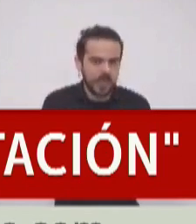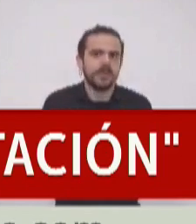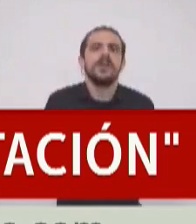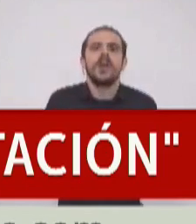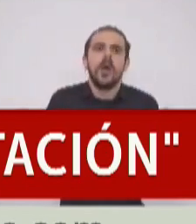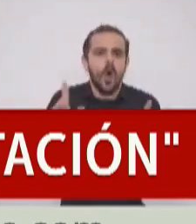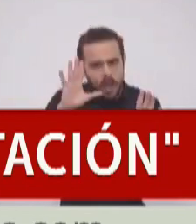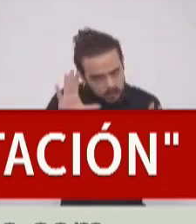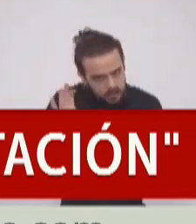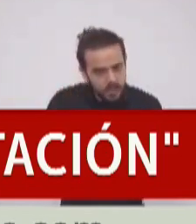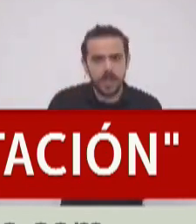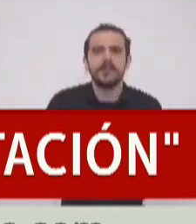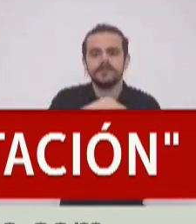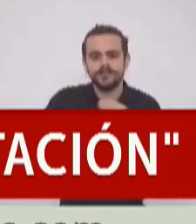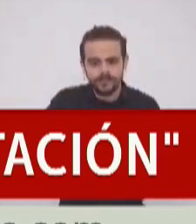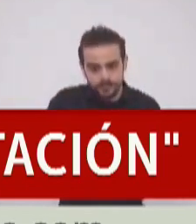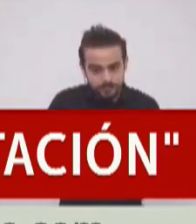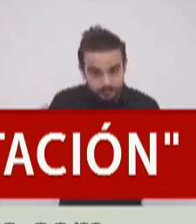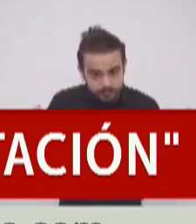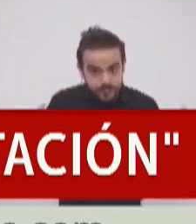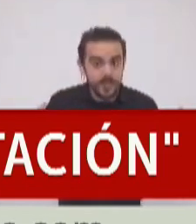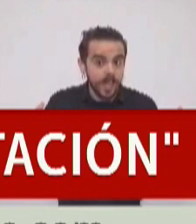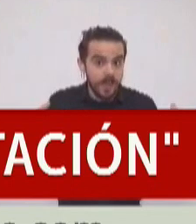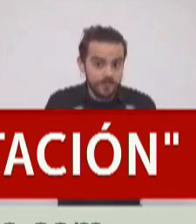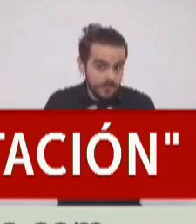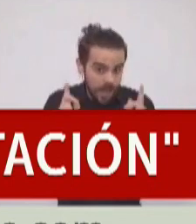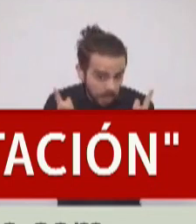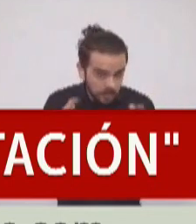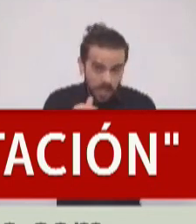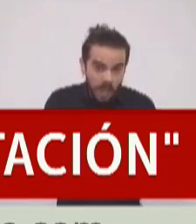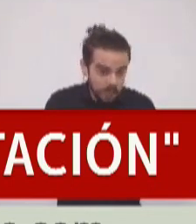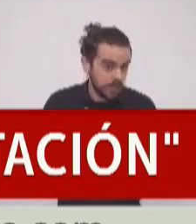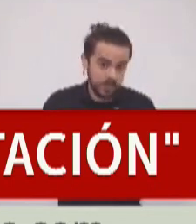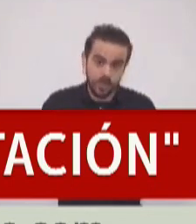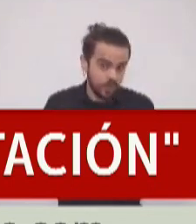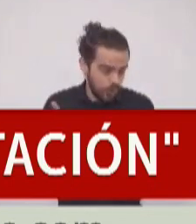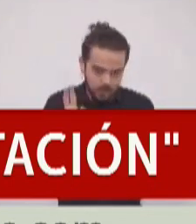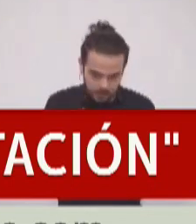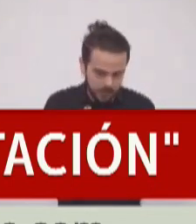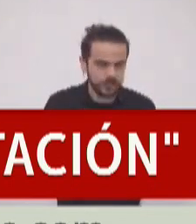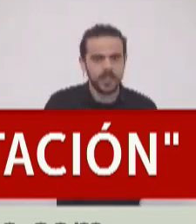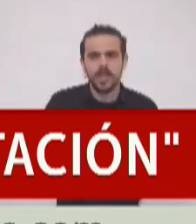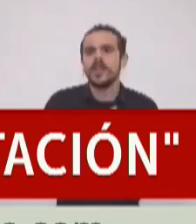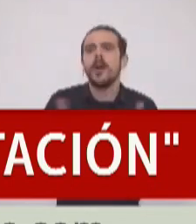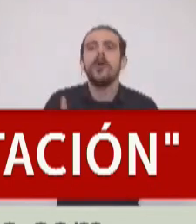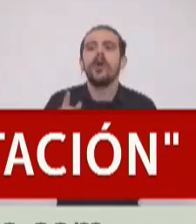como deportes colectivos y como algunas otras